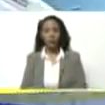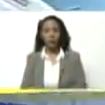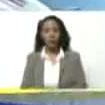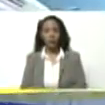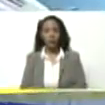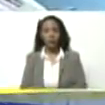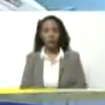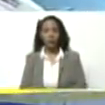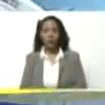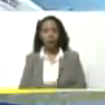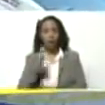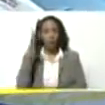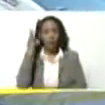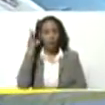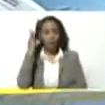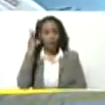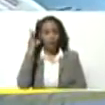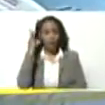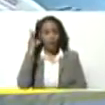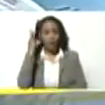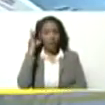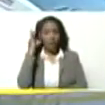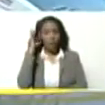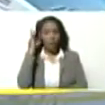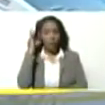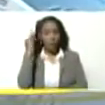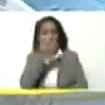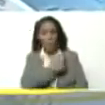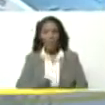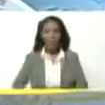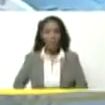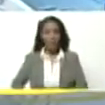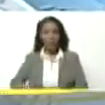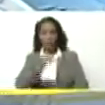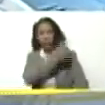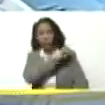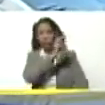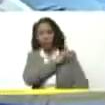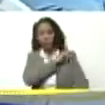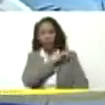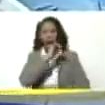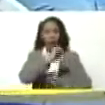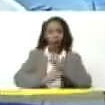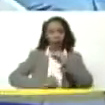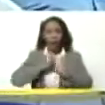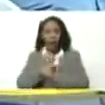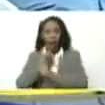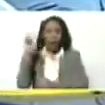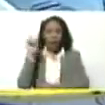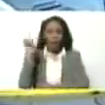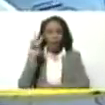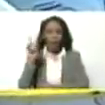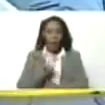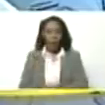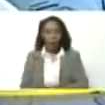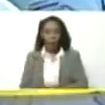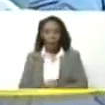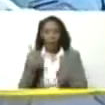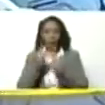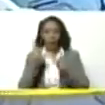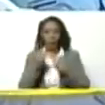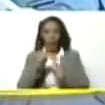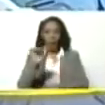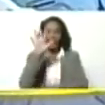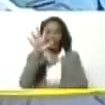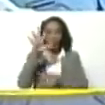A María Angelina Velázquez, presidenta ejecutiva de la Asociación Venezolana de Hoteles